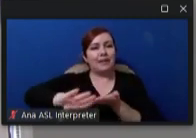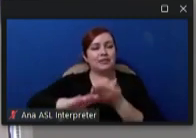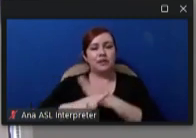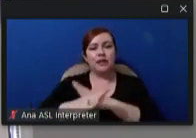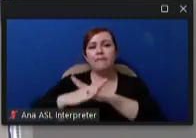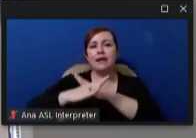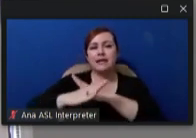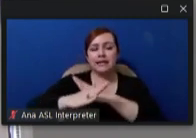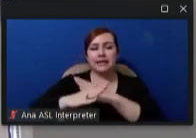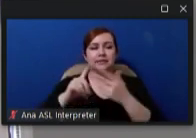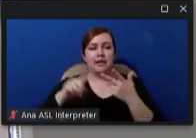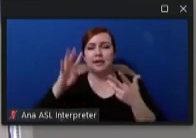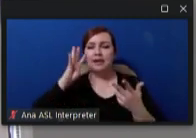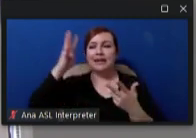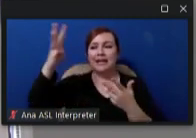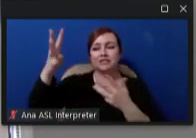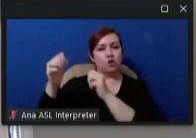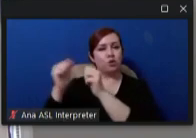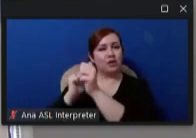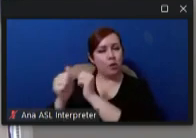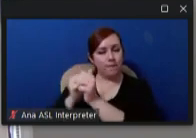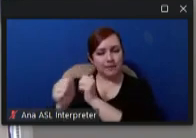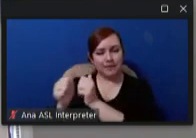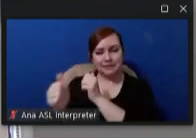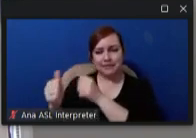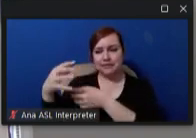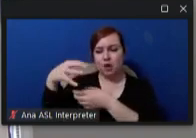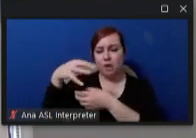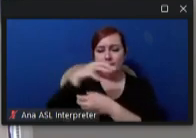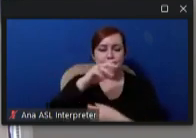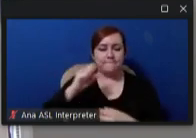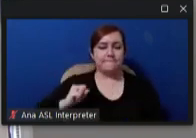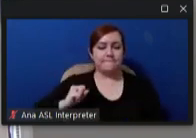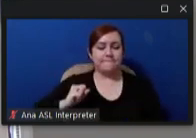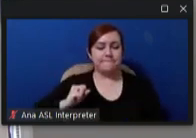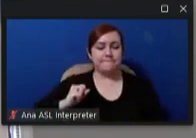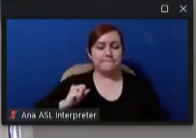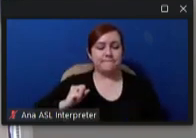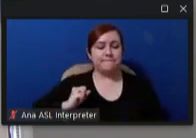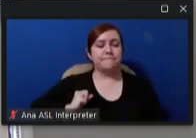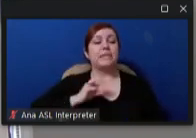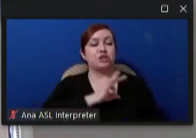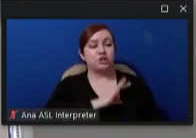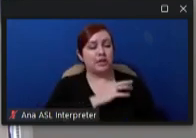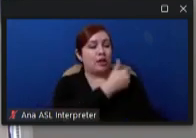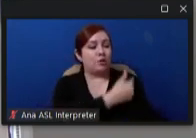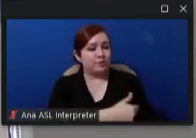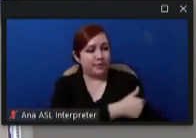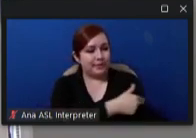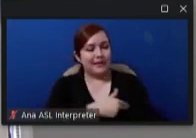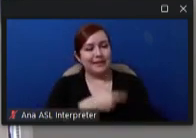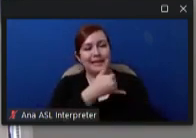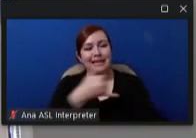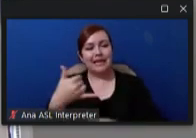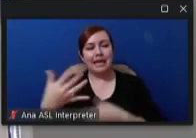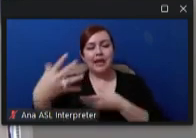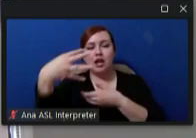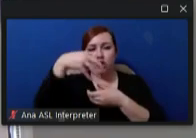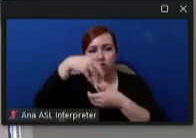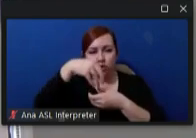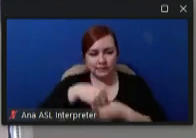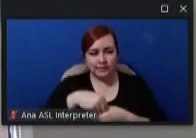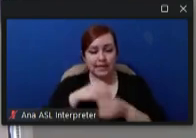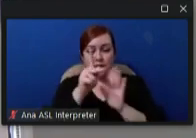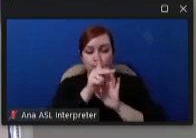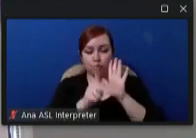la creación de competencias en el personal hospitalario y la incorporación del enfoque de inclusión al protocolo de atención integral